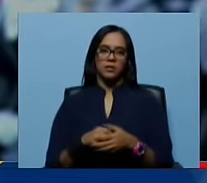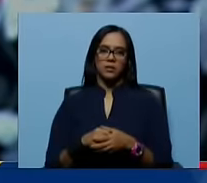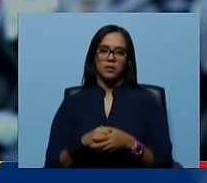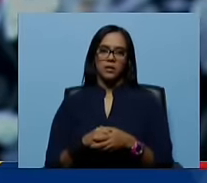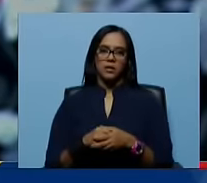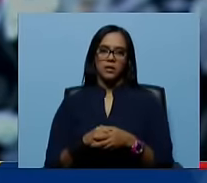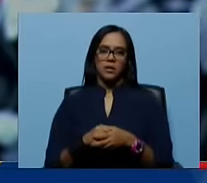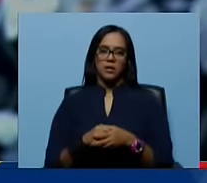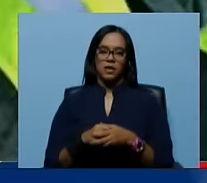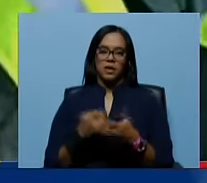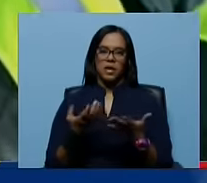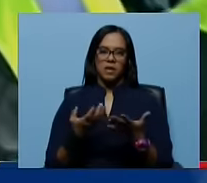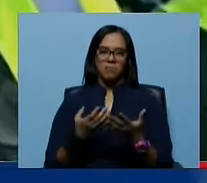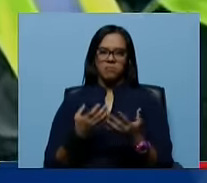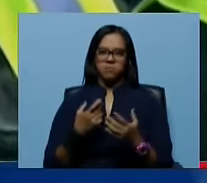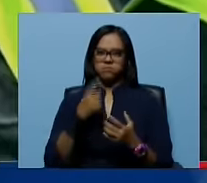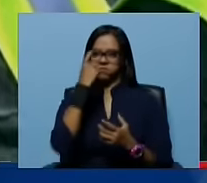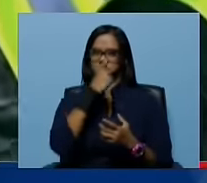de sus cabales.